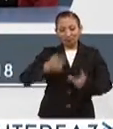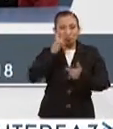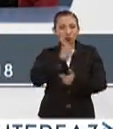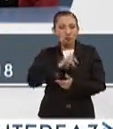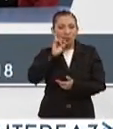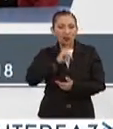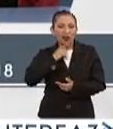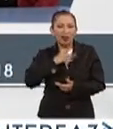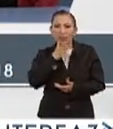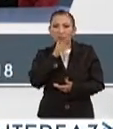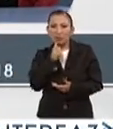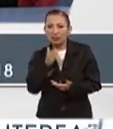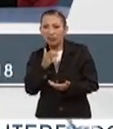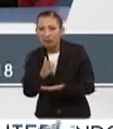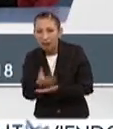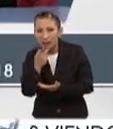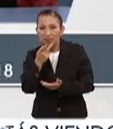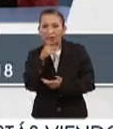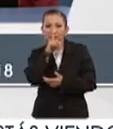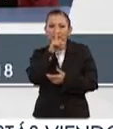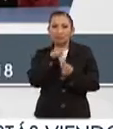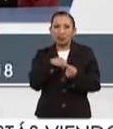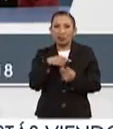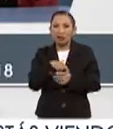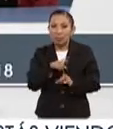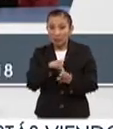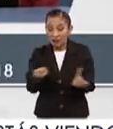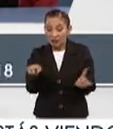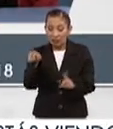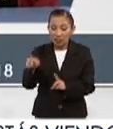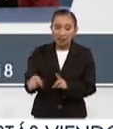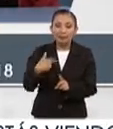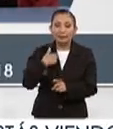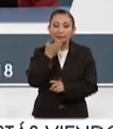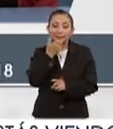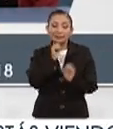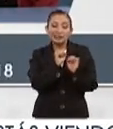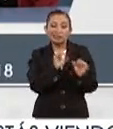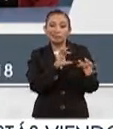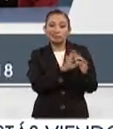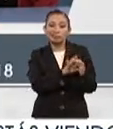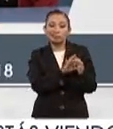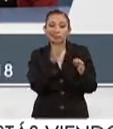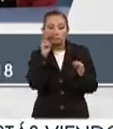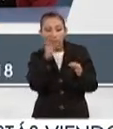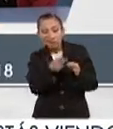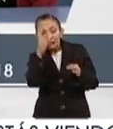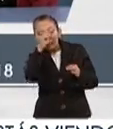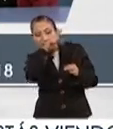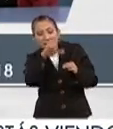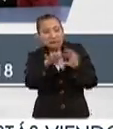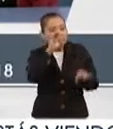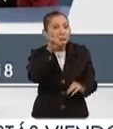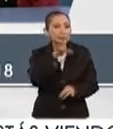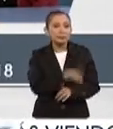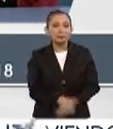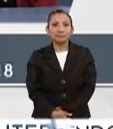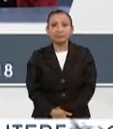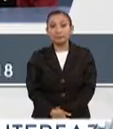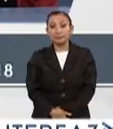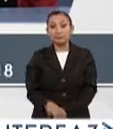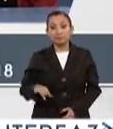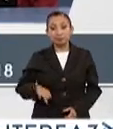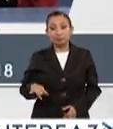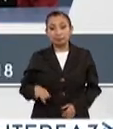en nuestro país, de que no pueden hablar, no pueden expresar que son diferentes, se adaptan al sistema y entonces es muy difícil detectarlas por eso.